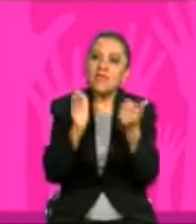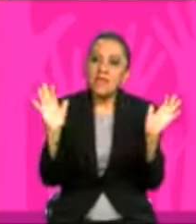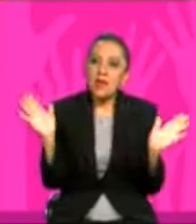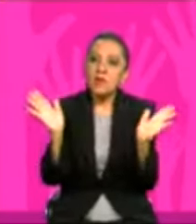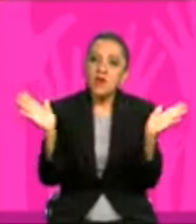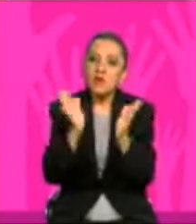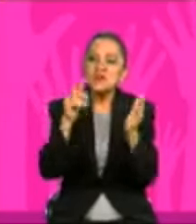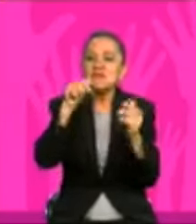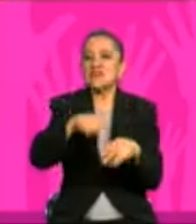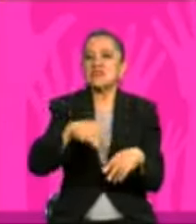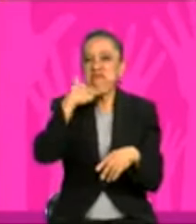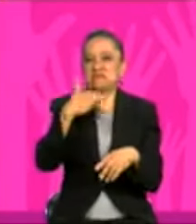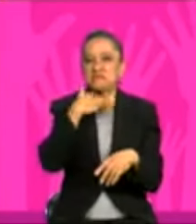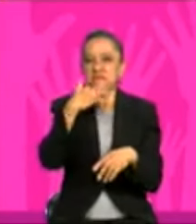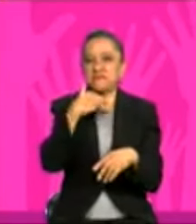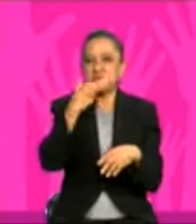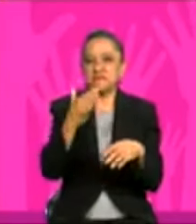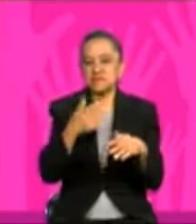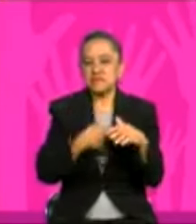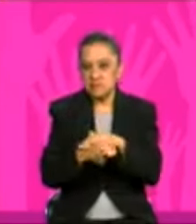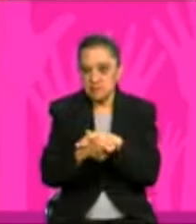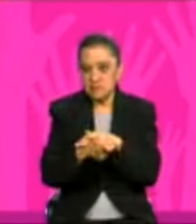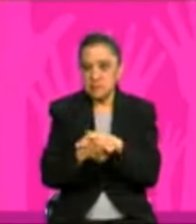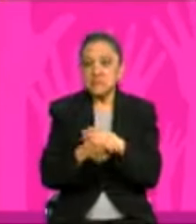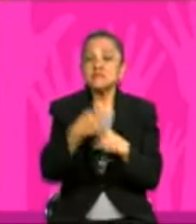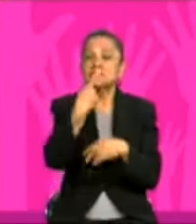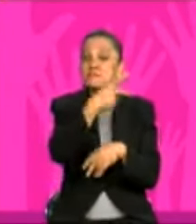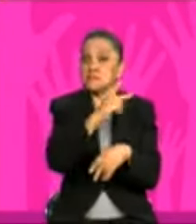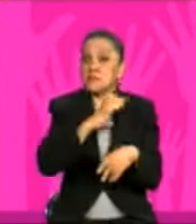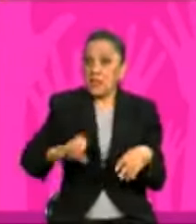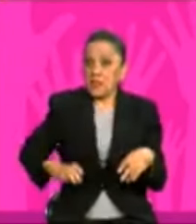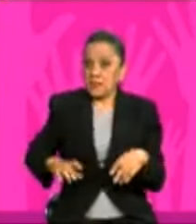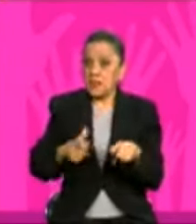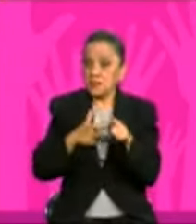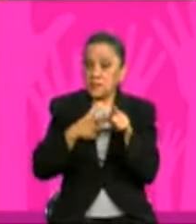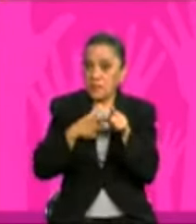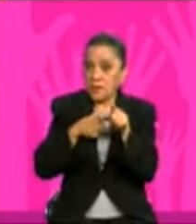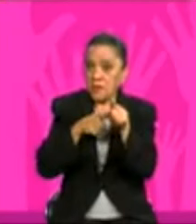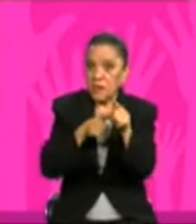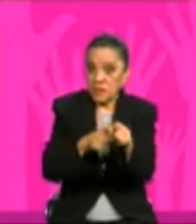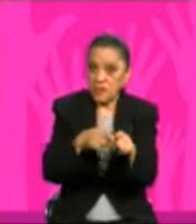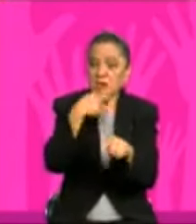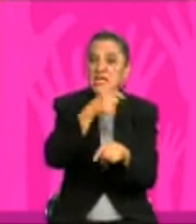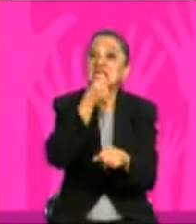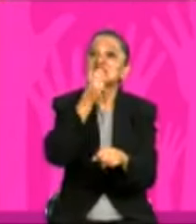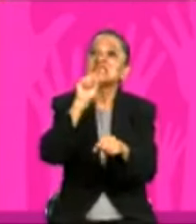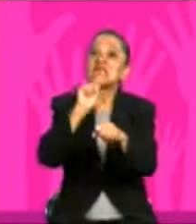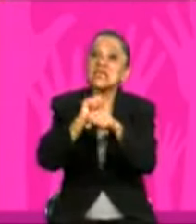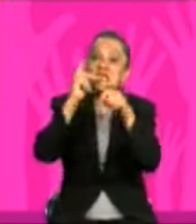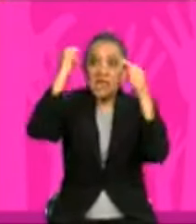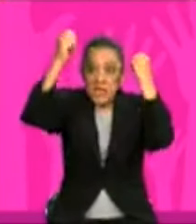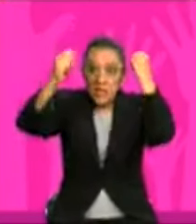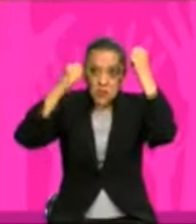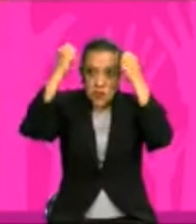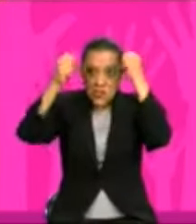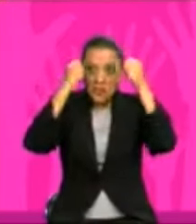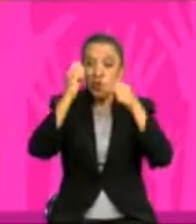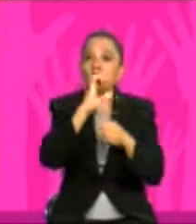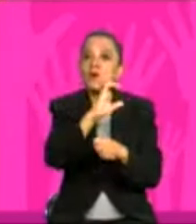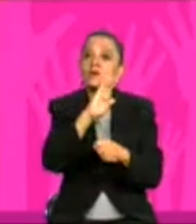de corrupción. Mientras la candidata de la continuidad le falló a Morelos como secretaria de Turismo de Cuauhtémoc